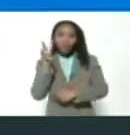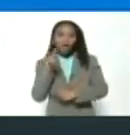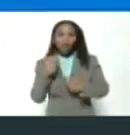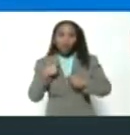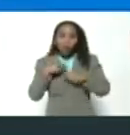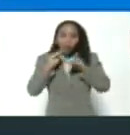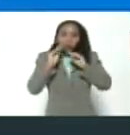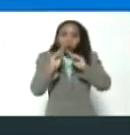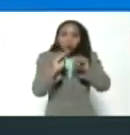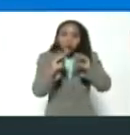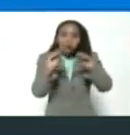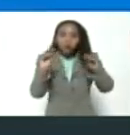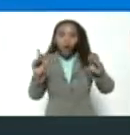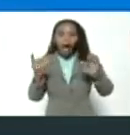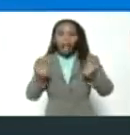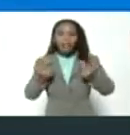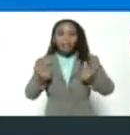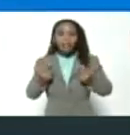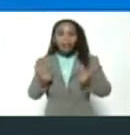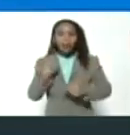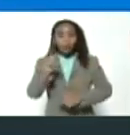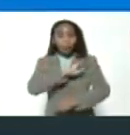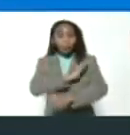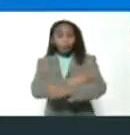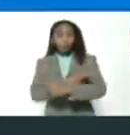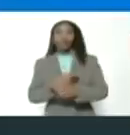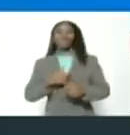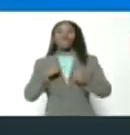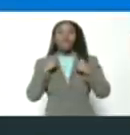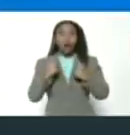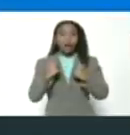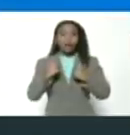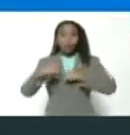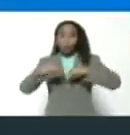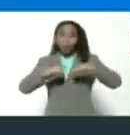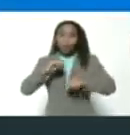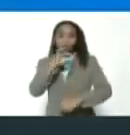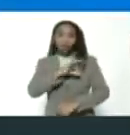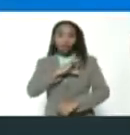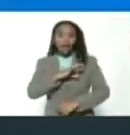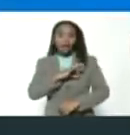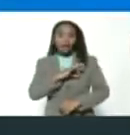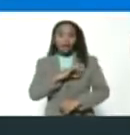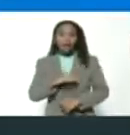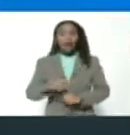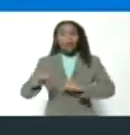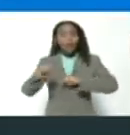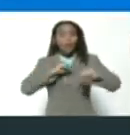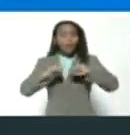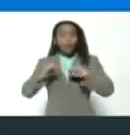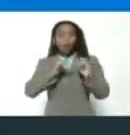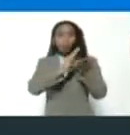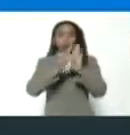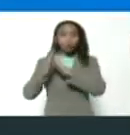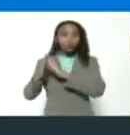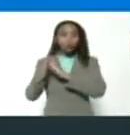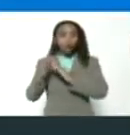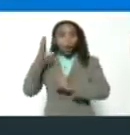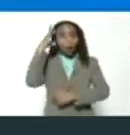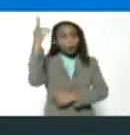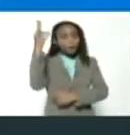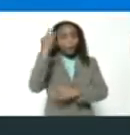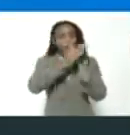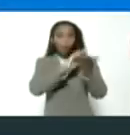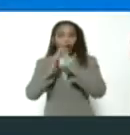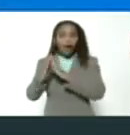llamo a la activación de su poderoso movimiento social. Los movimientos de las comunas, consejos comunales,